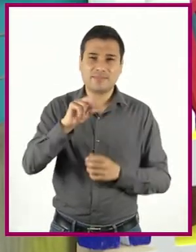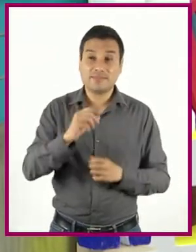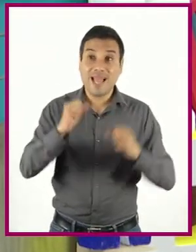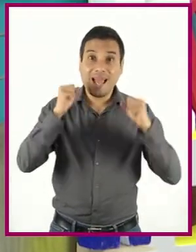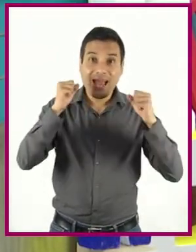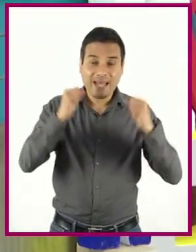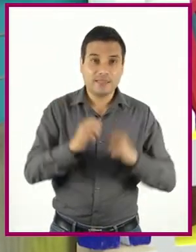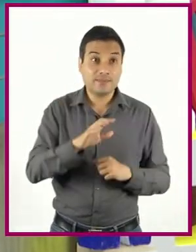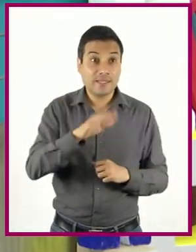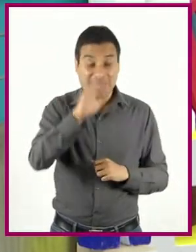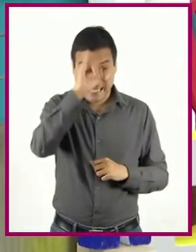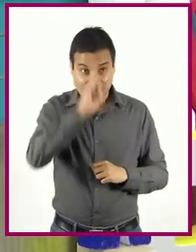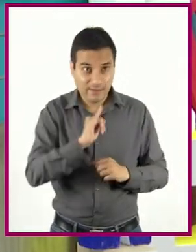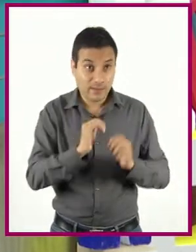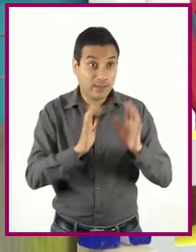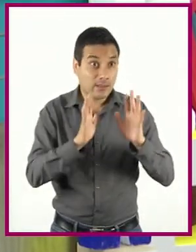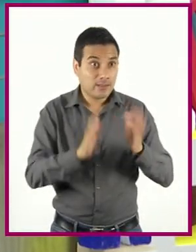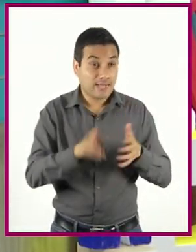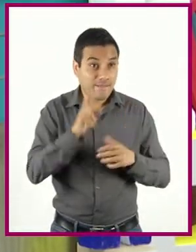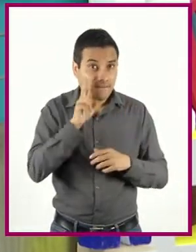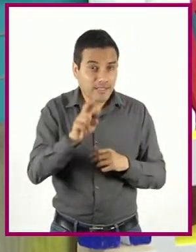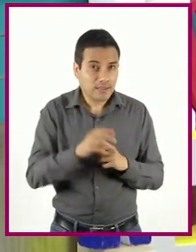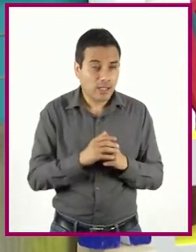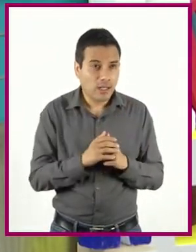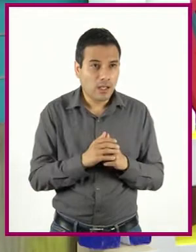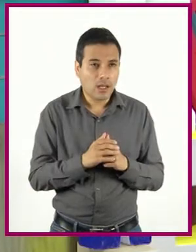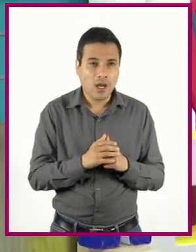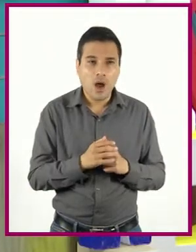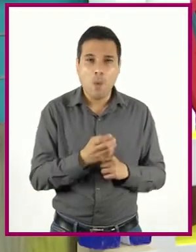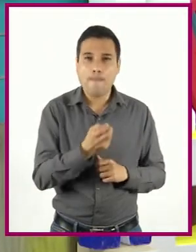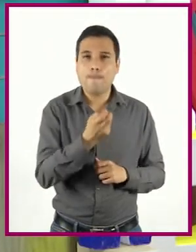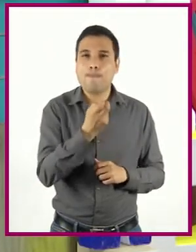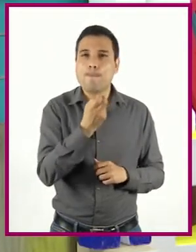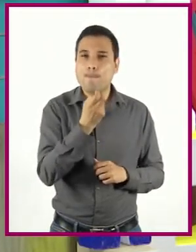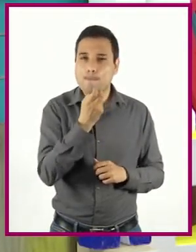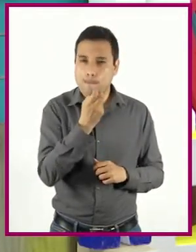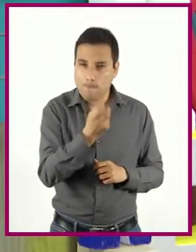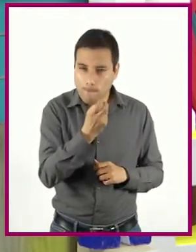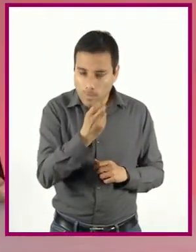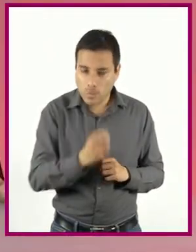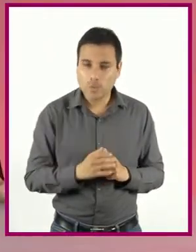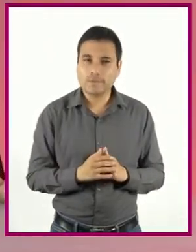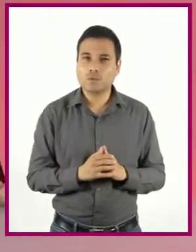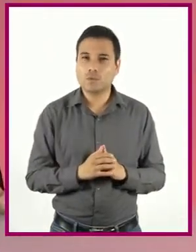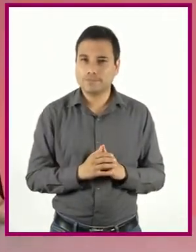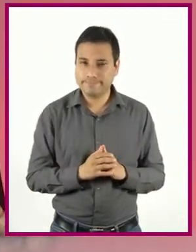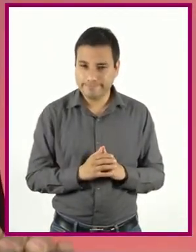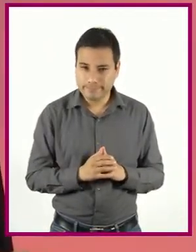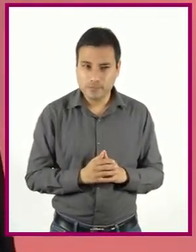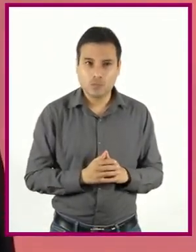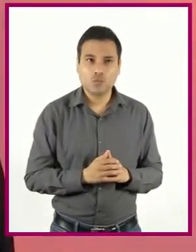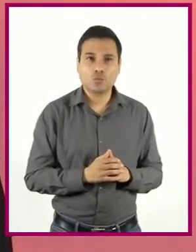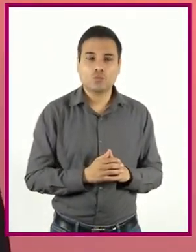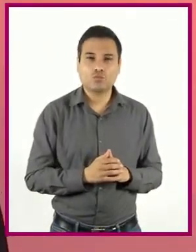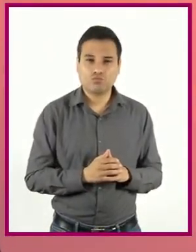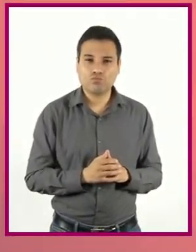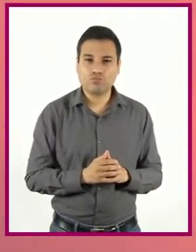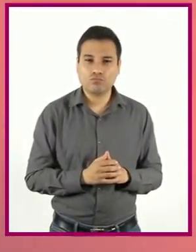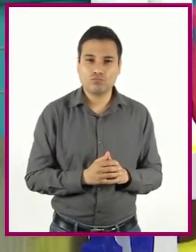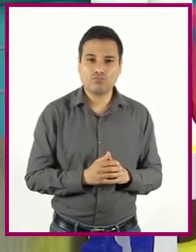Jefecito, ¿ya escuchó? Tal vez por eso quiere terminar con ellos. Pero